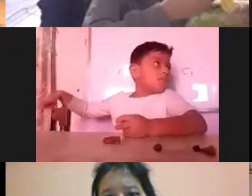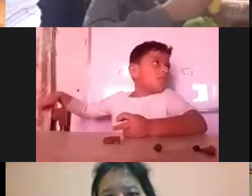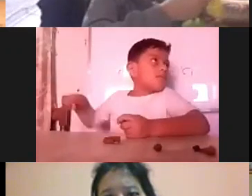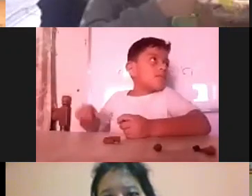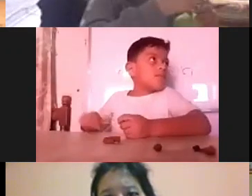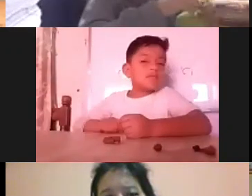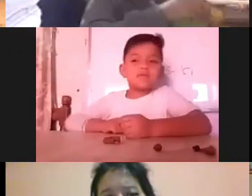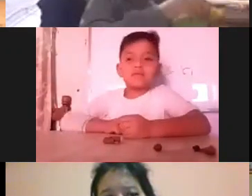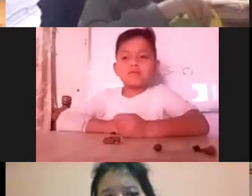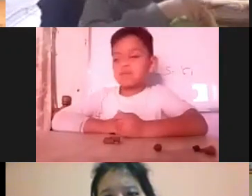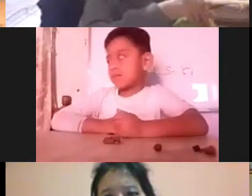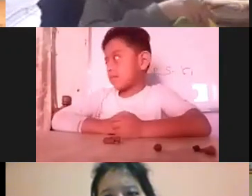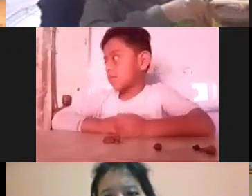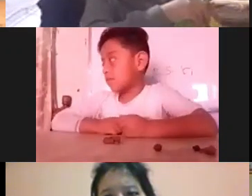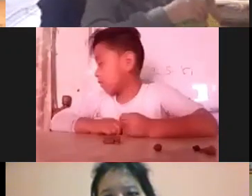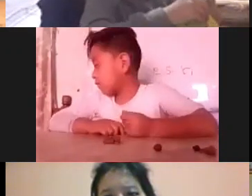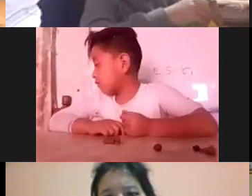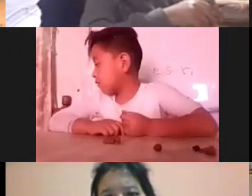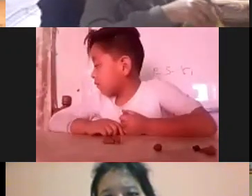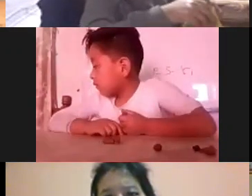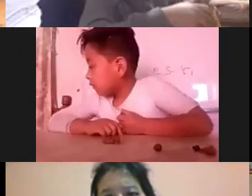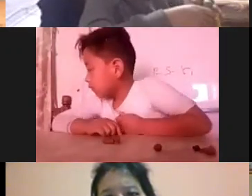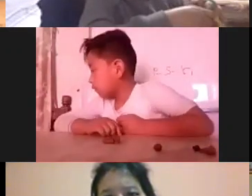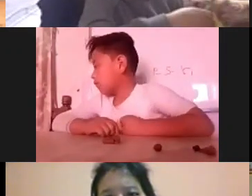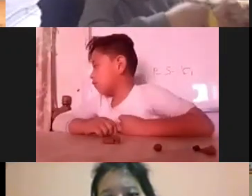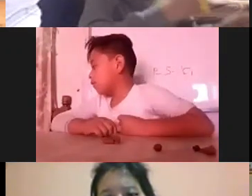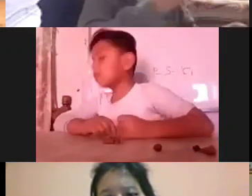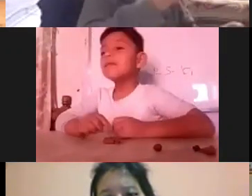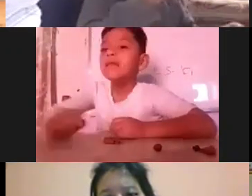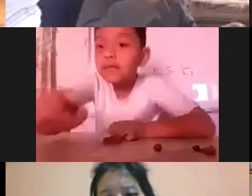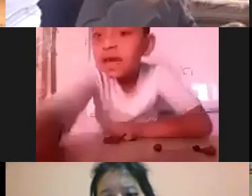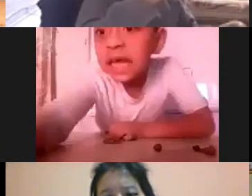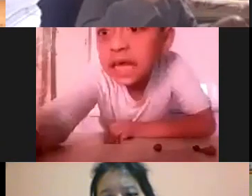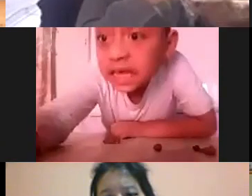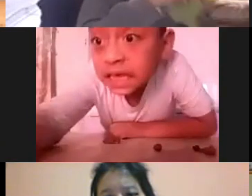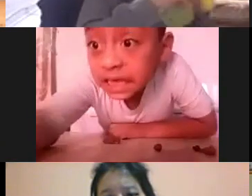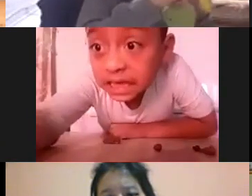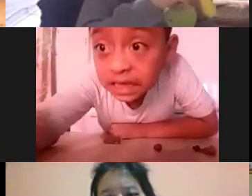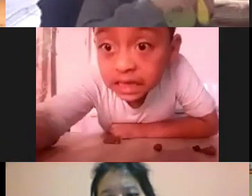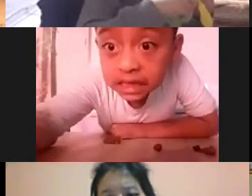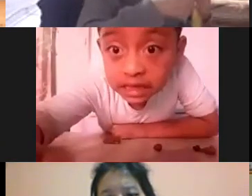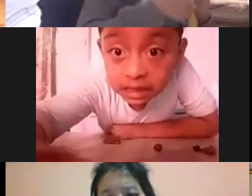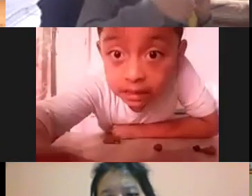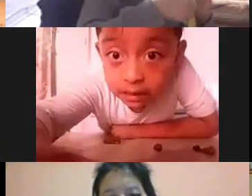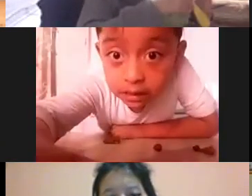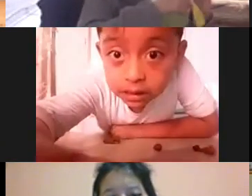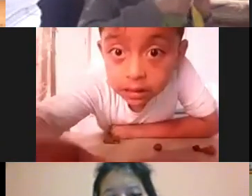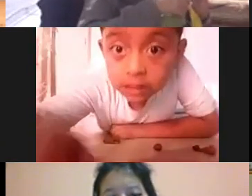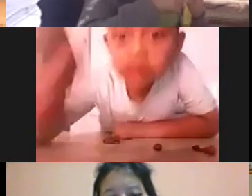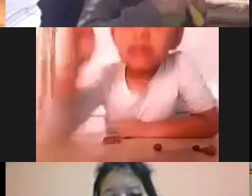que no se le debe tratar diferente a la persona sorda por el uso de la lengua de